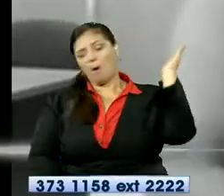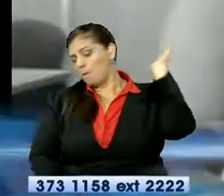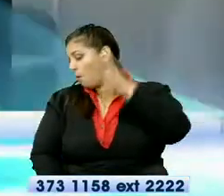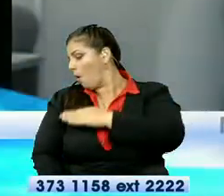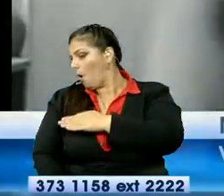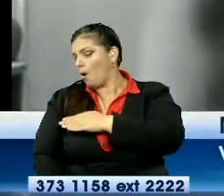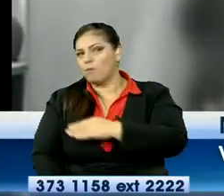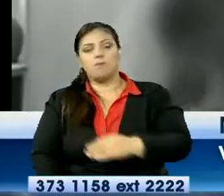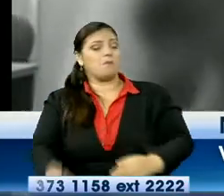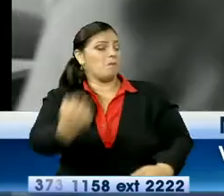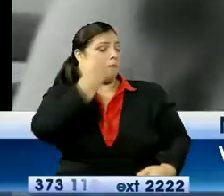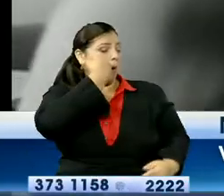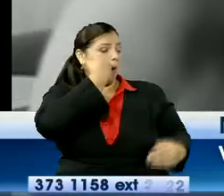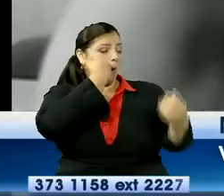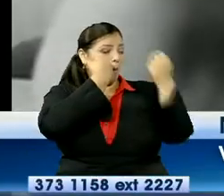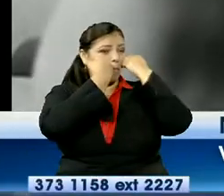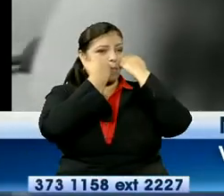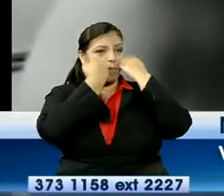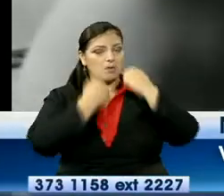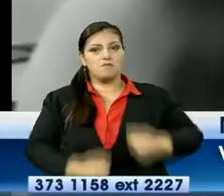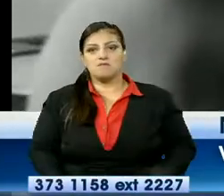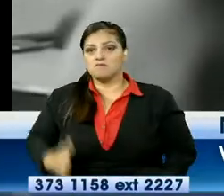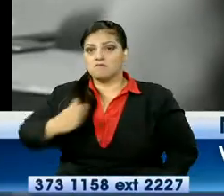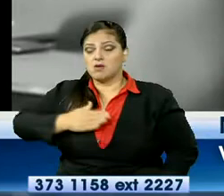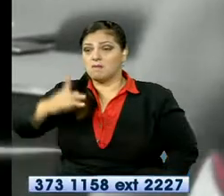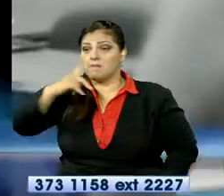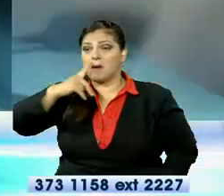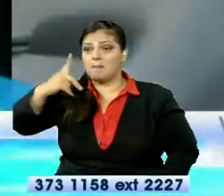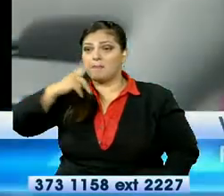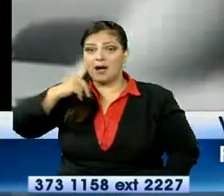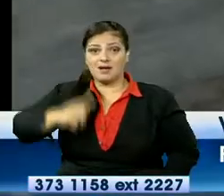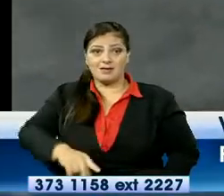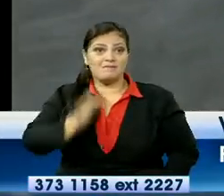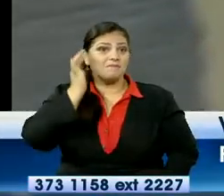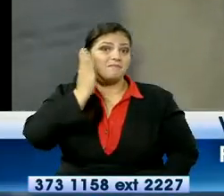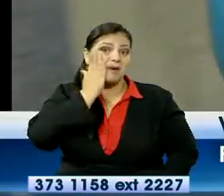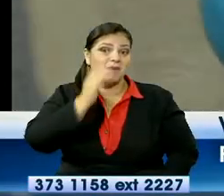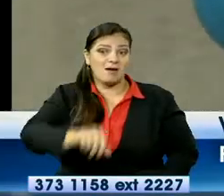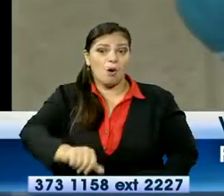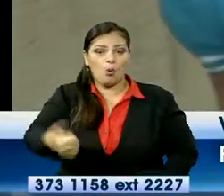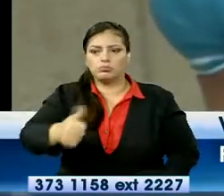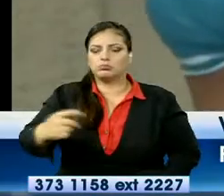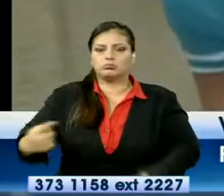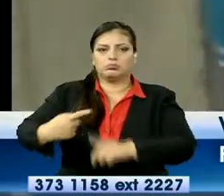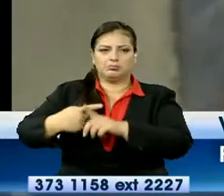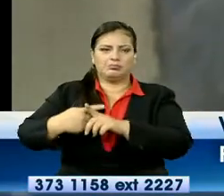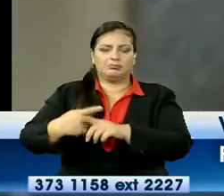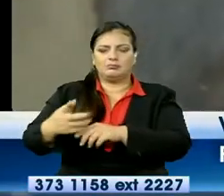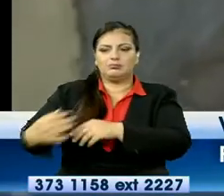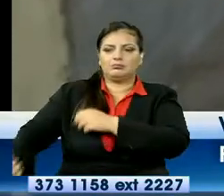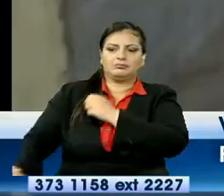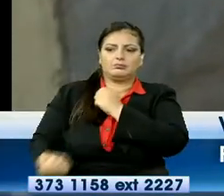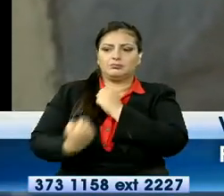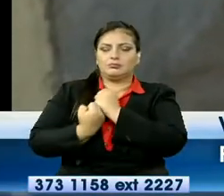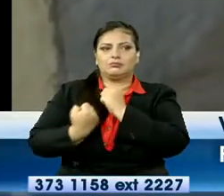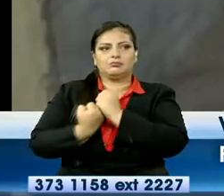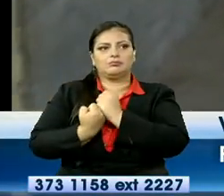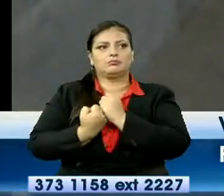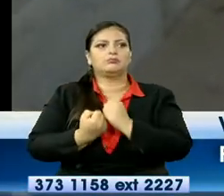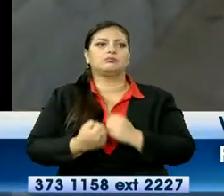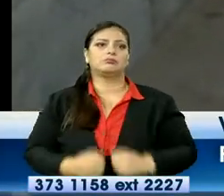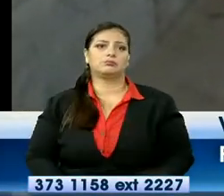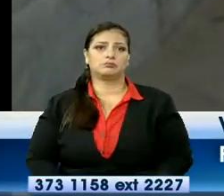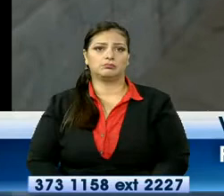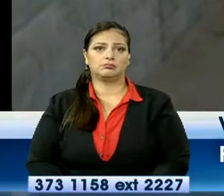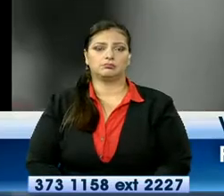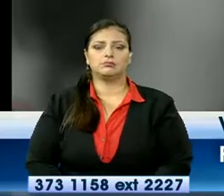mi madrastra fue que se metió y mi papá también se metió. Acudió a la Fiscalía de Flagrancia en Guayaquil para poner la denuncia en